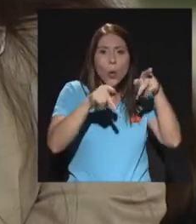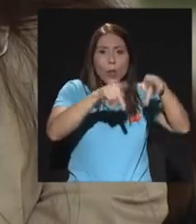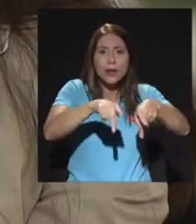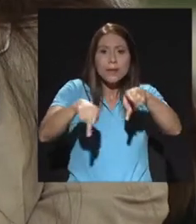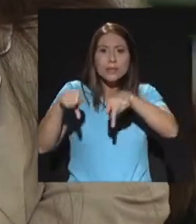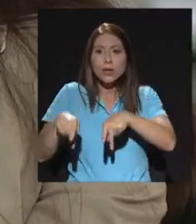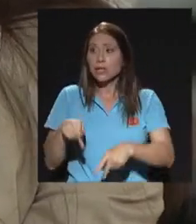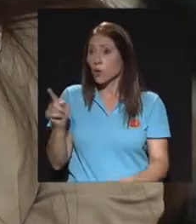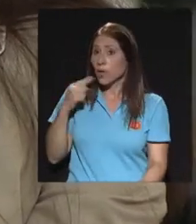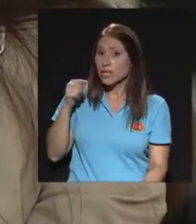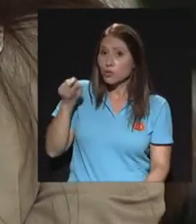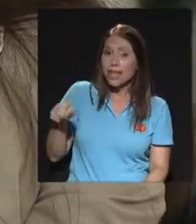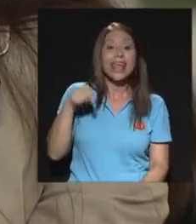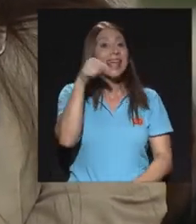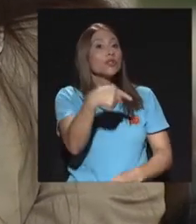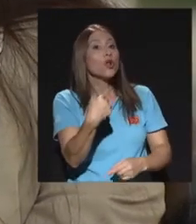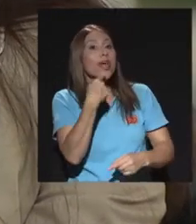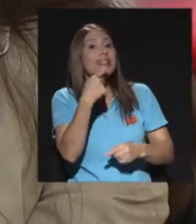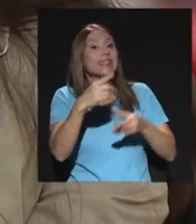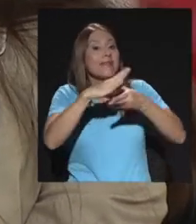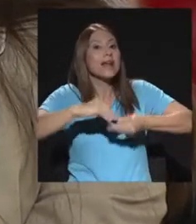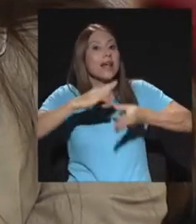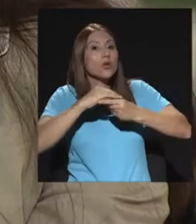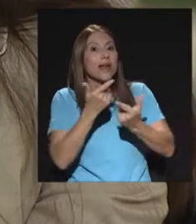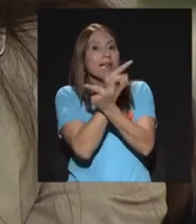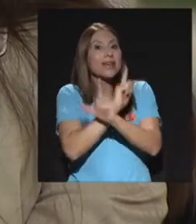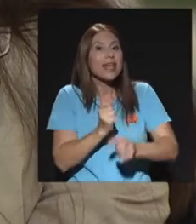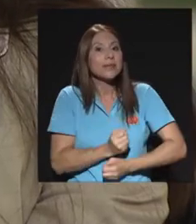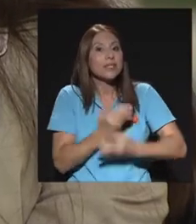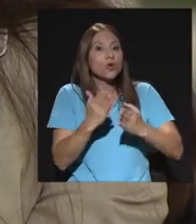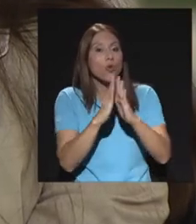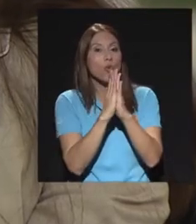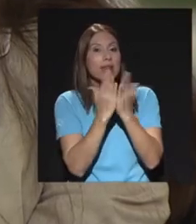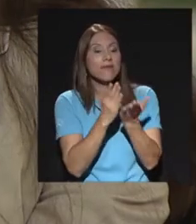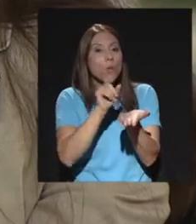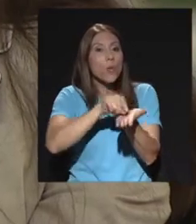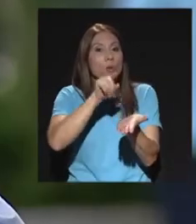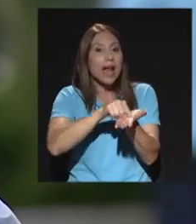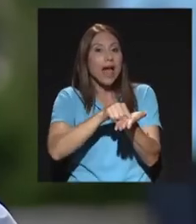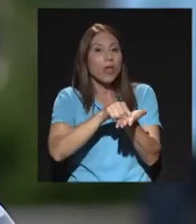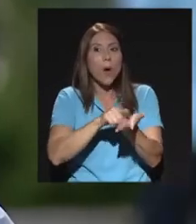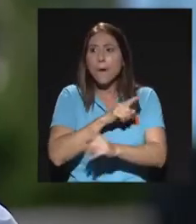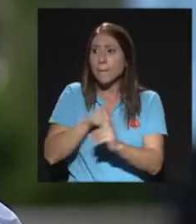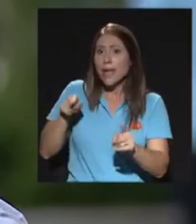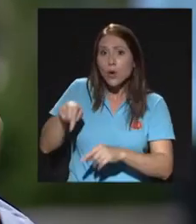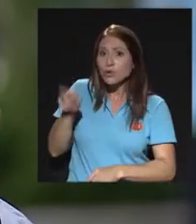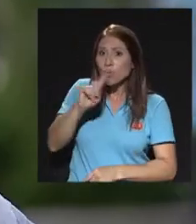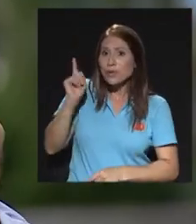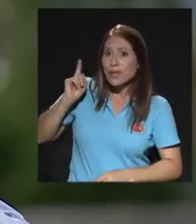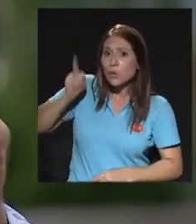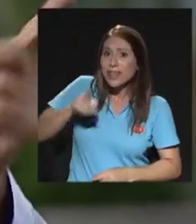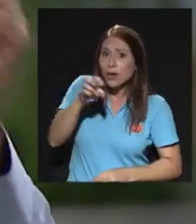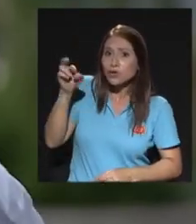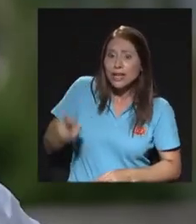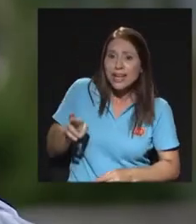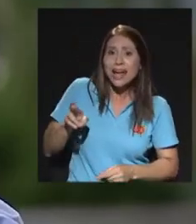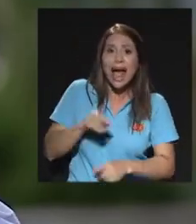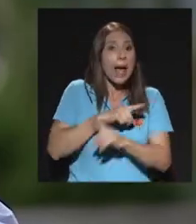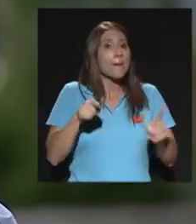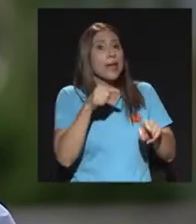lo que dice la Relatoría de la Libertad de Expresión en un libro publicado, en un documento, no es vinculante